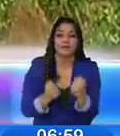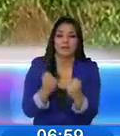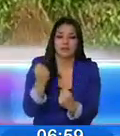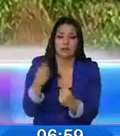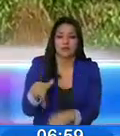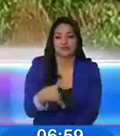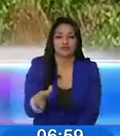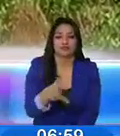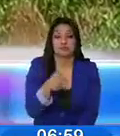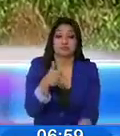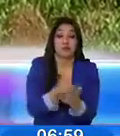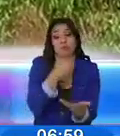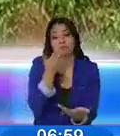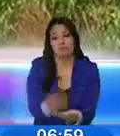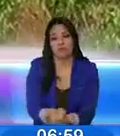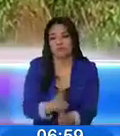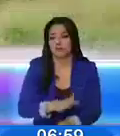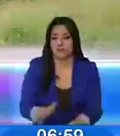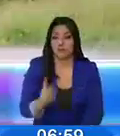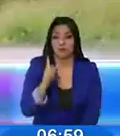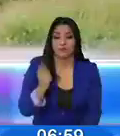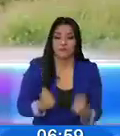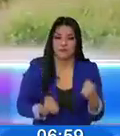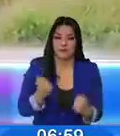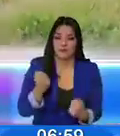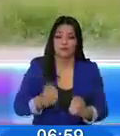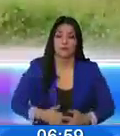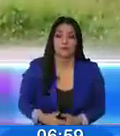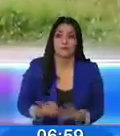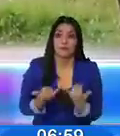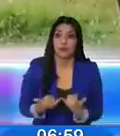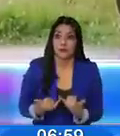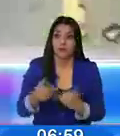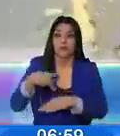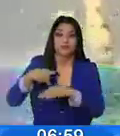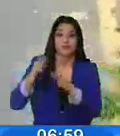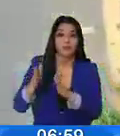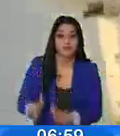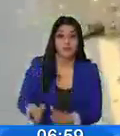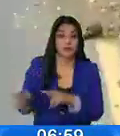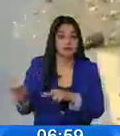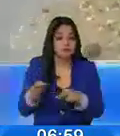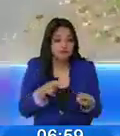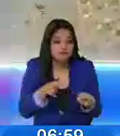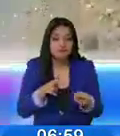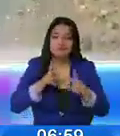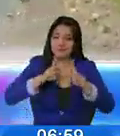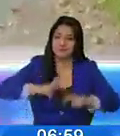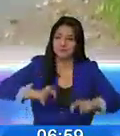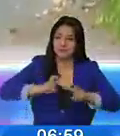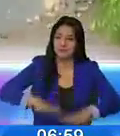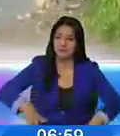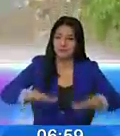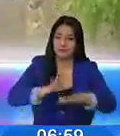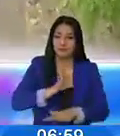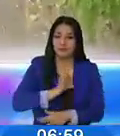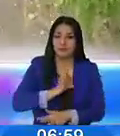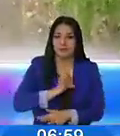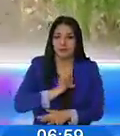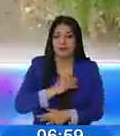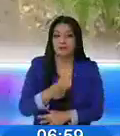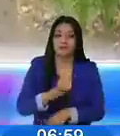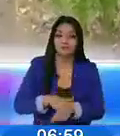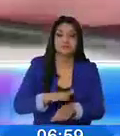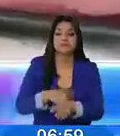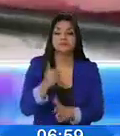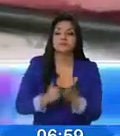pista, estrellamiento y volcamiento de dos cuartos. El perito forense está realizando la inspección técnica ocular para determinar cuáles fueron las posibles